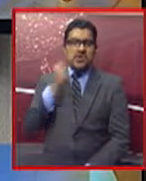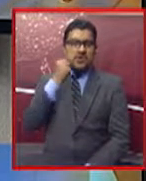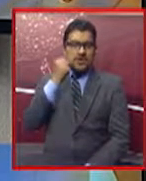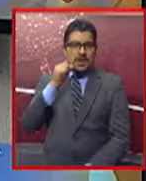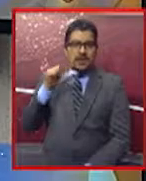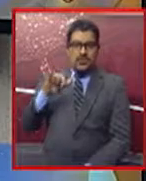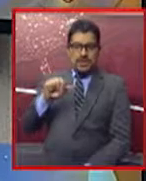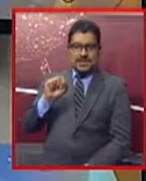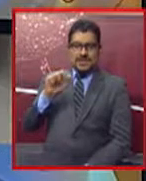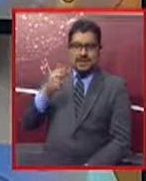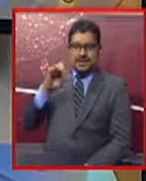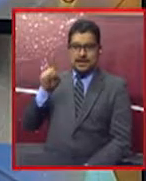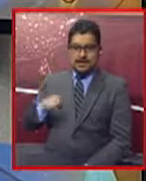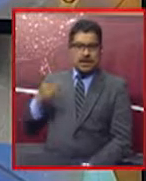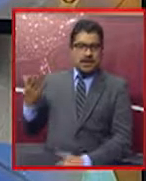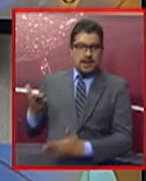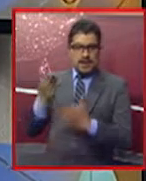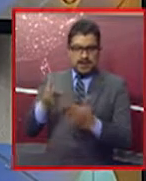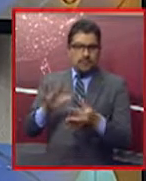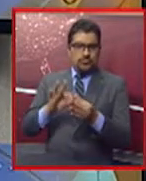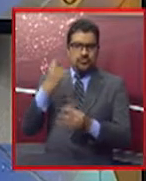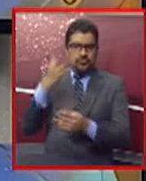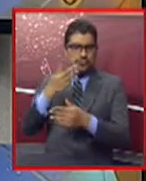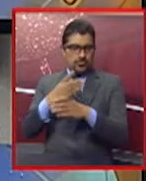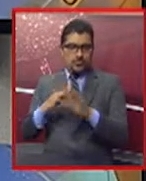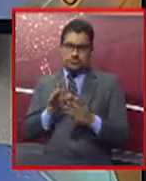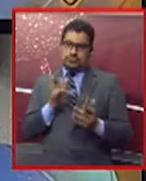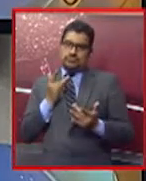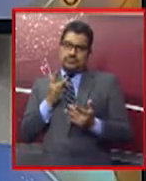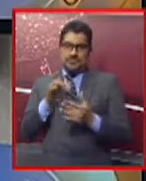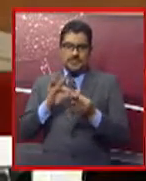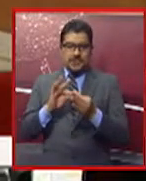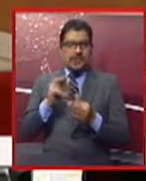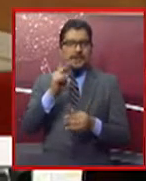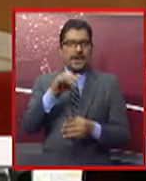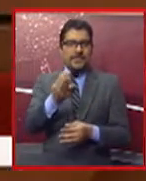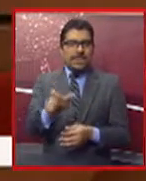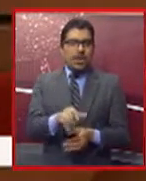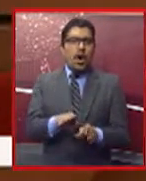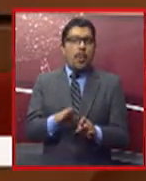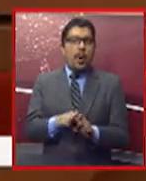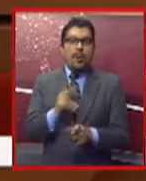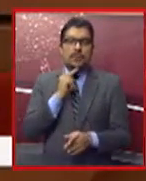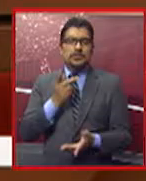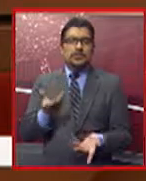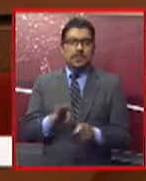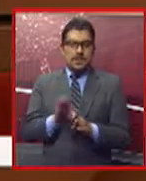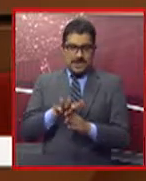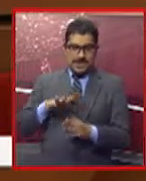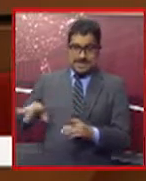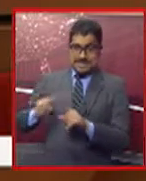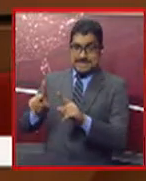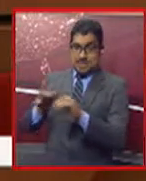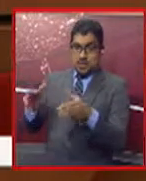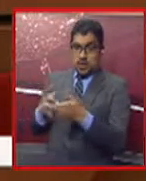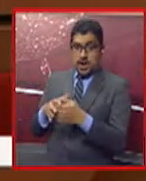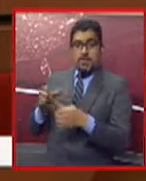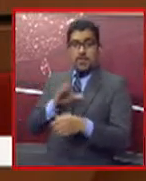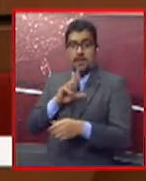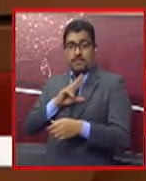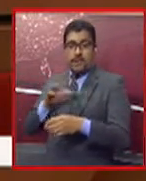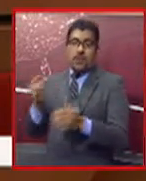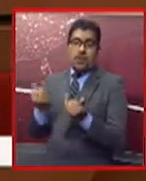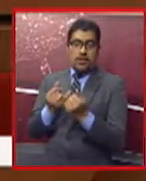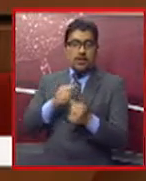Sánchez Jiménez presentó 2 reservas donde resaltó la situación de Pemex. Señaló que hay un trato inequitativo entre las empresas privadas y la